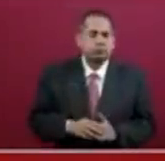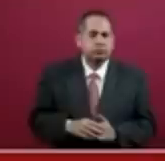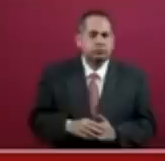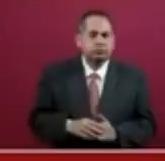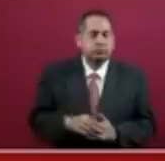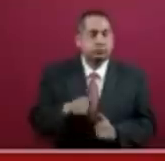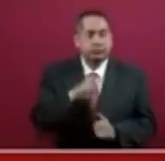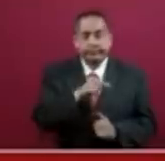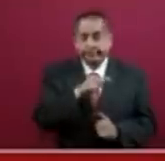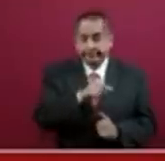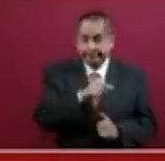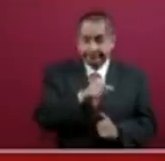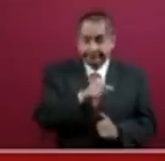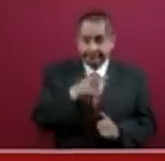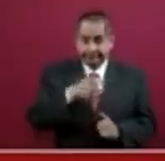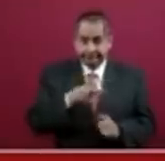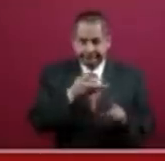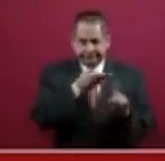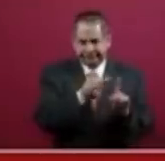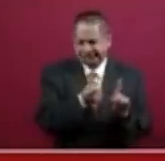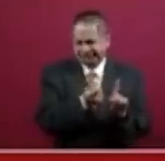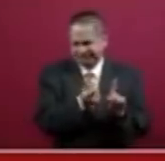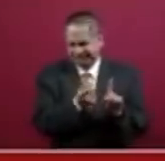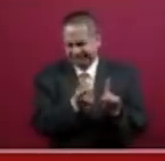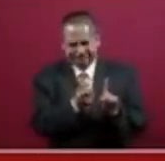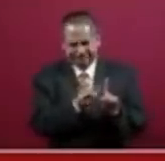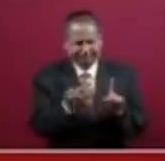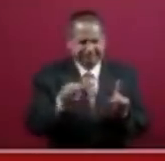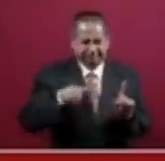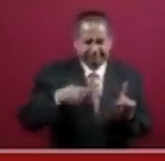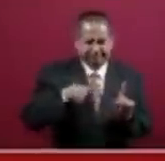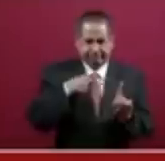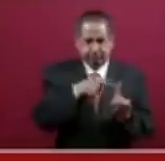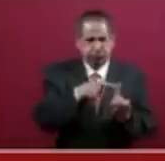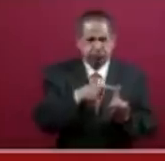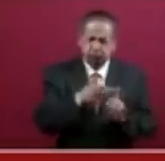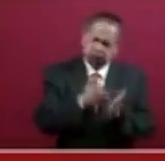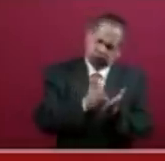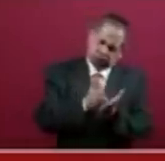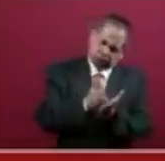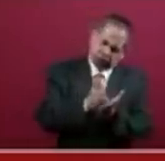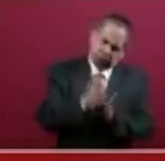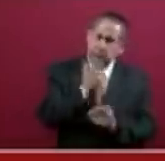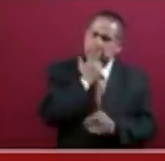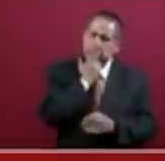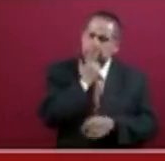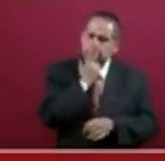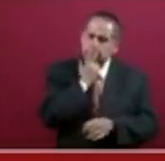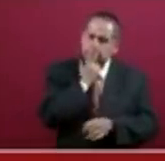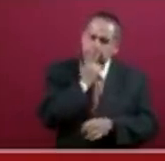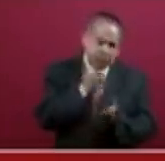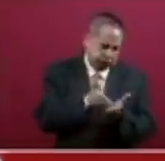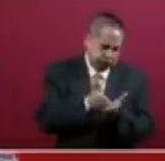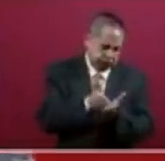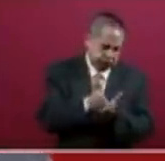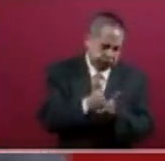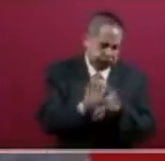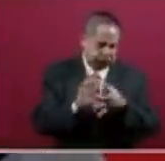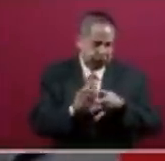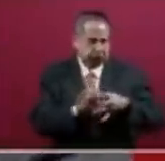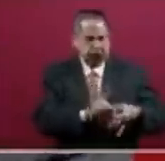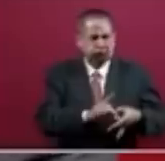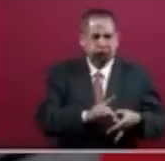el único o de los pocos que se mantuvo leal al